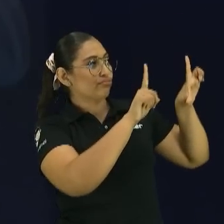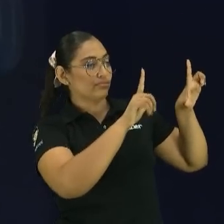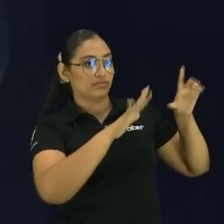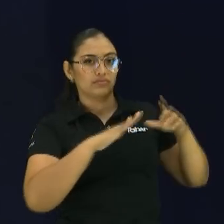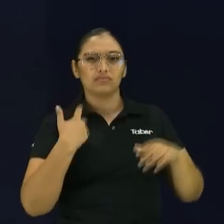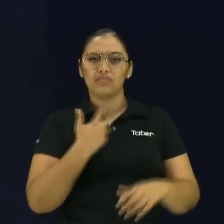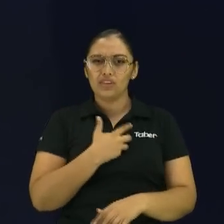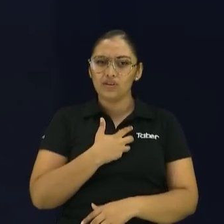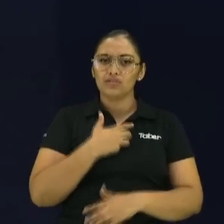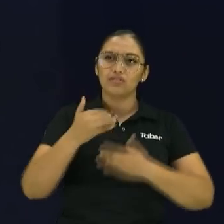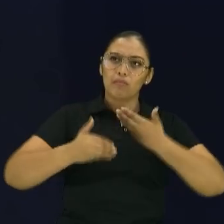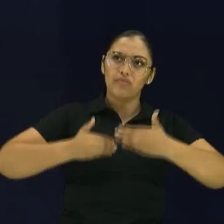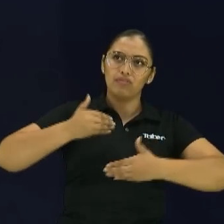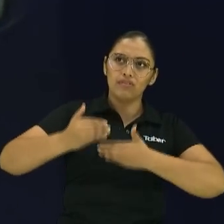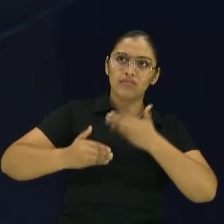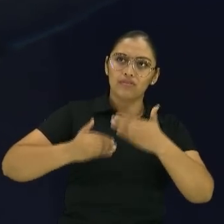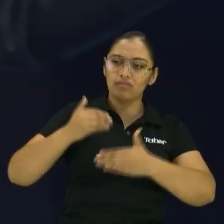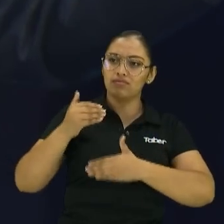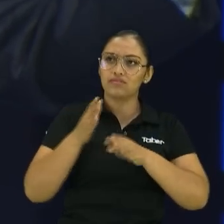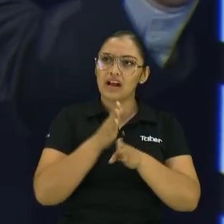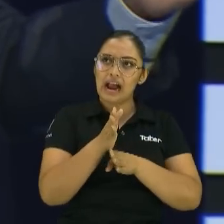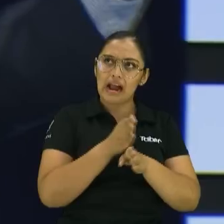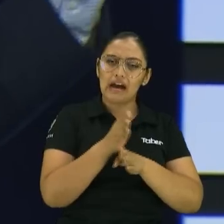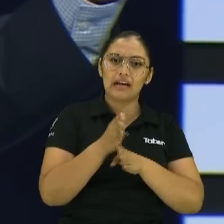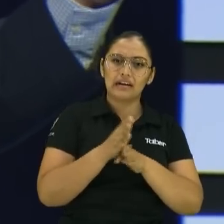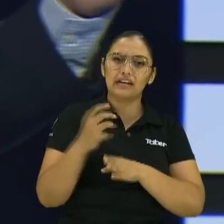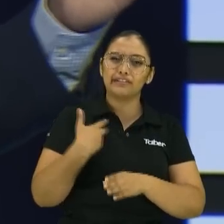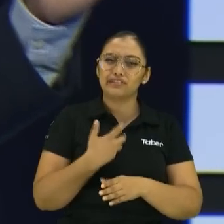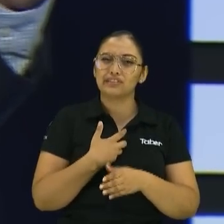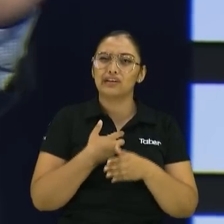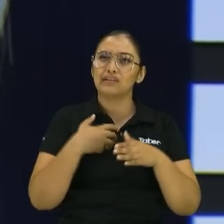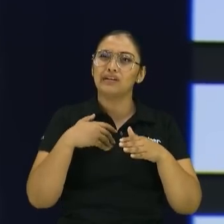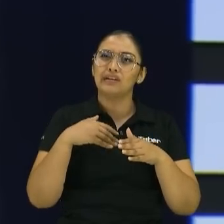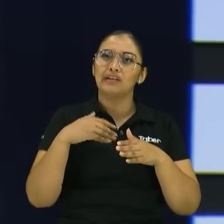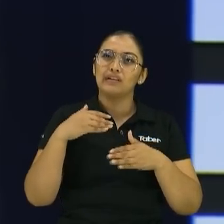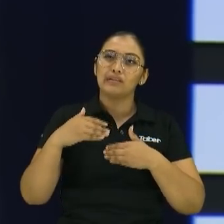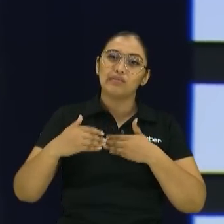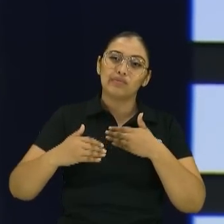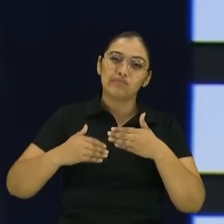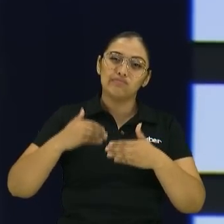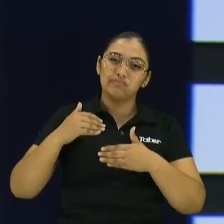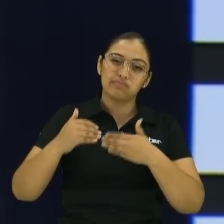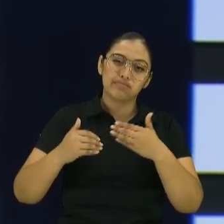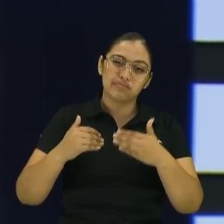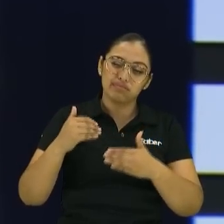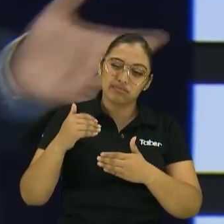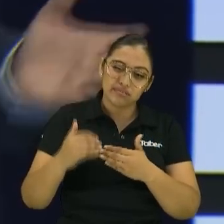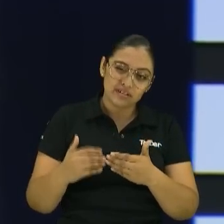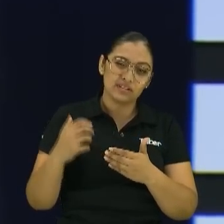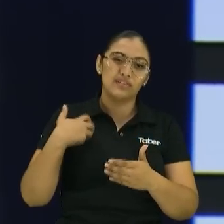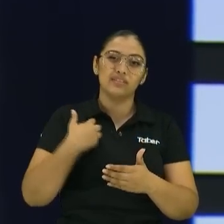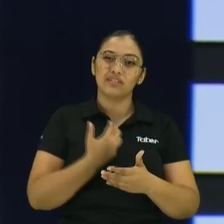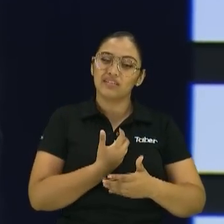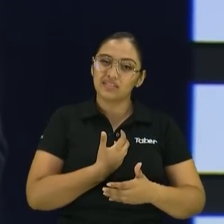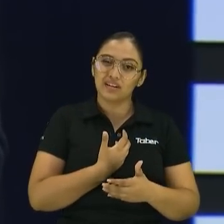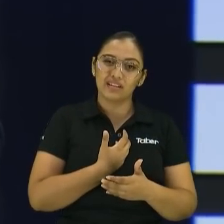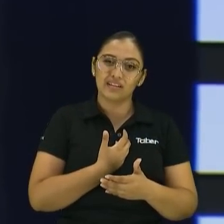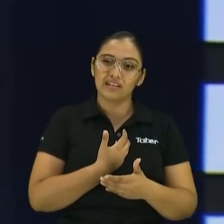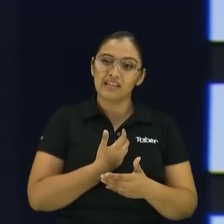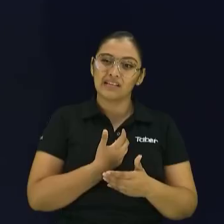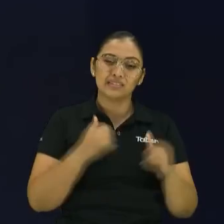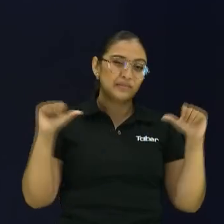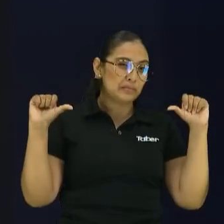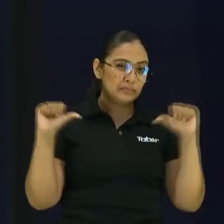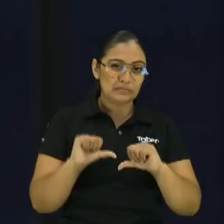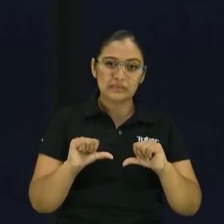esos diplomados y esas carreras y poco a poco hemos ido aflojando las cosas hacemos de manera mediocre recuerdo el día que conociste